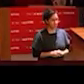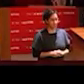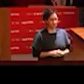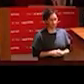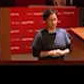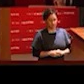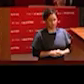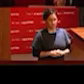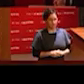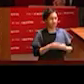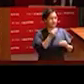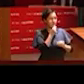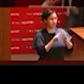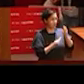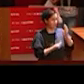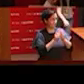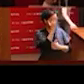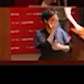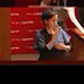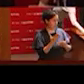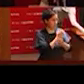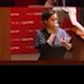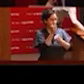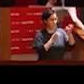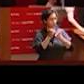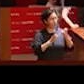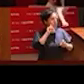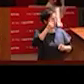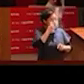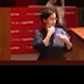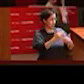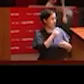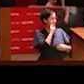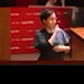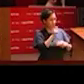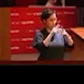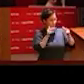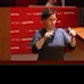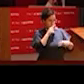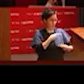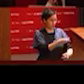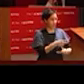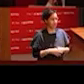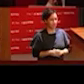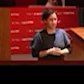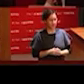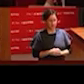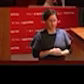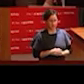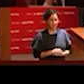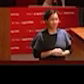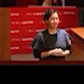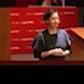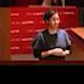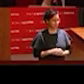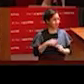más buenos días a todos por venir y sobre todo muchas gracias a fundación mafre por por invitarnos el objetivo de la